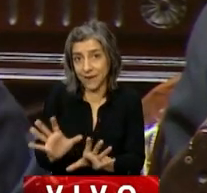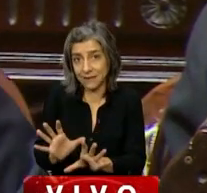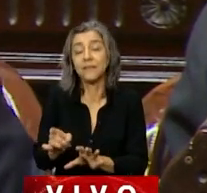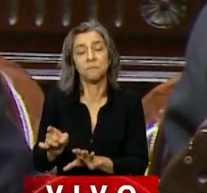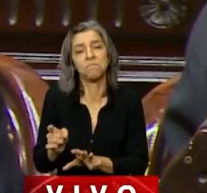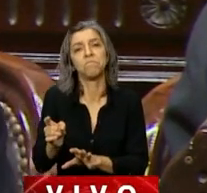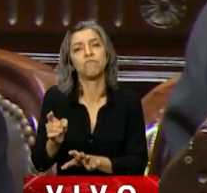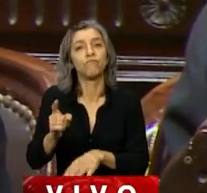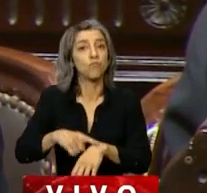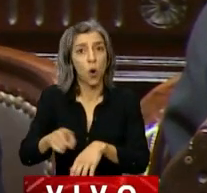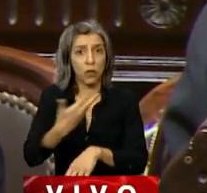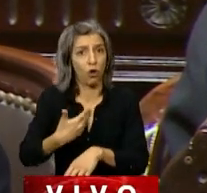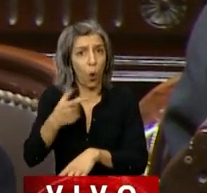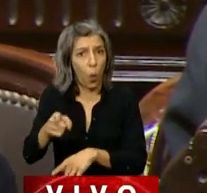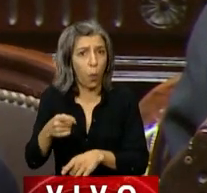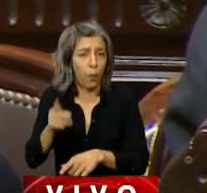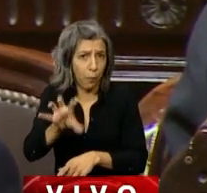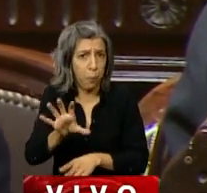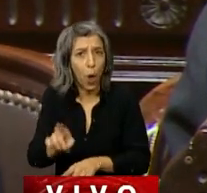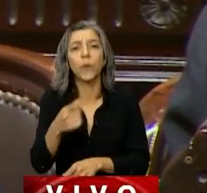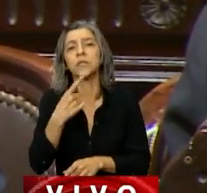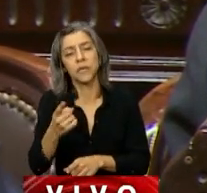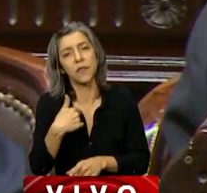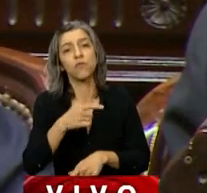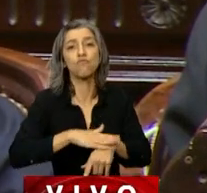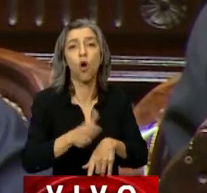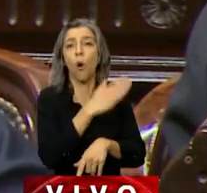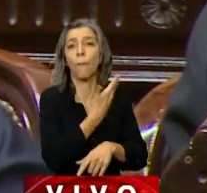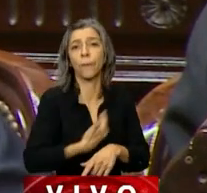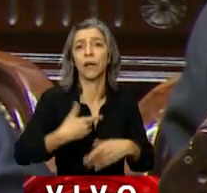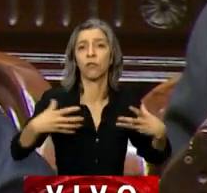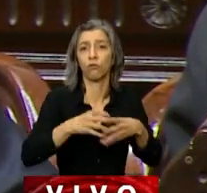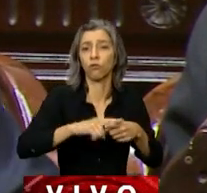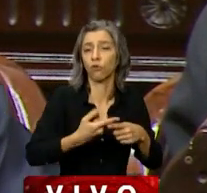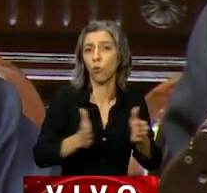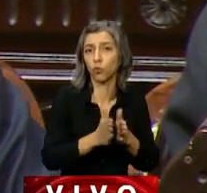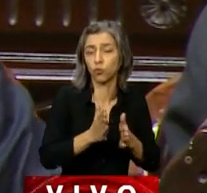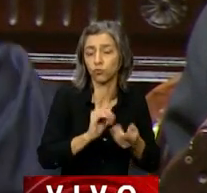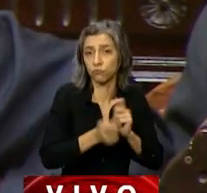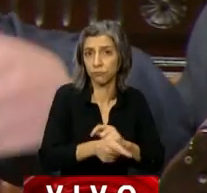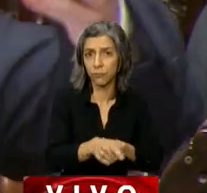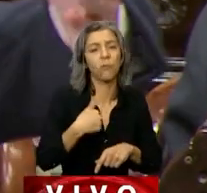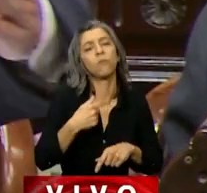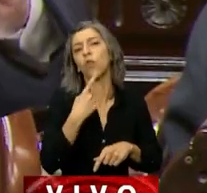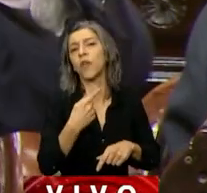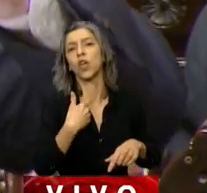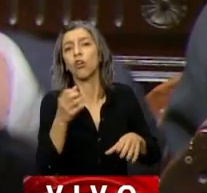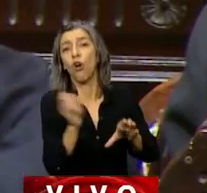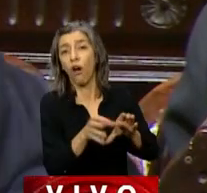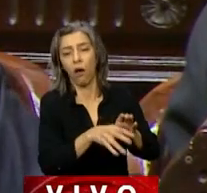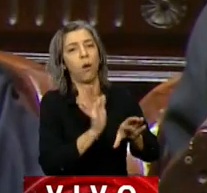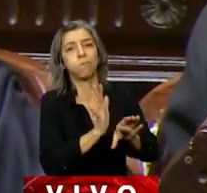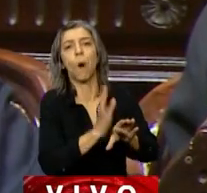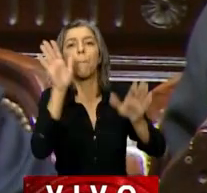el actual gobierno provincial trató de instalar que durante la gestión de Juntos por el Cambio ese fondo estuvo paralizado, que, como